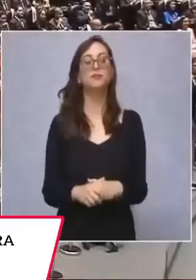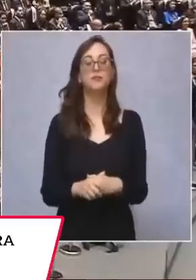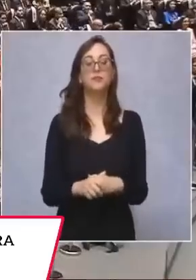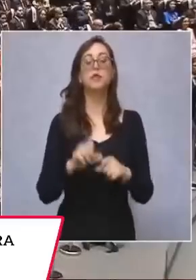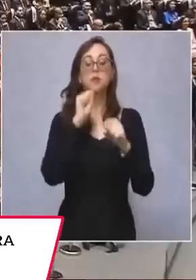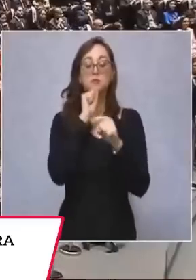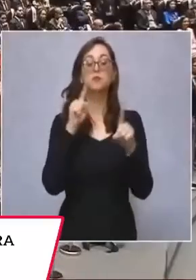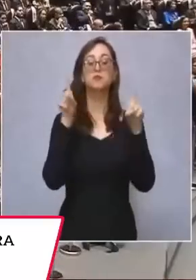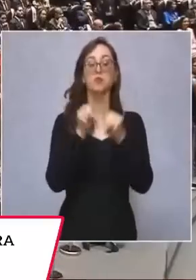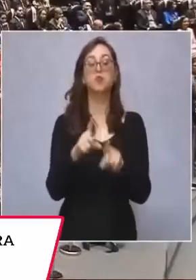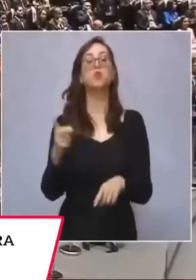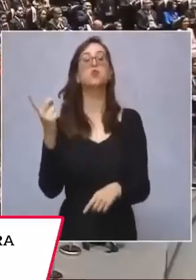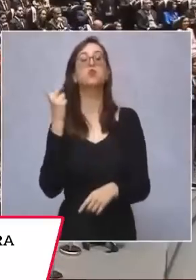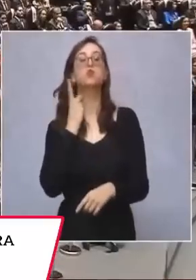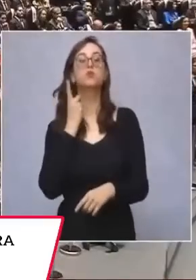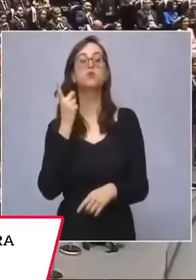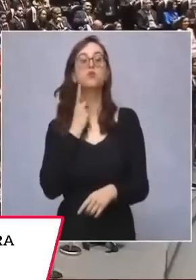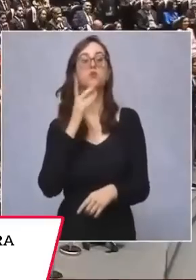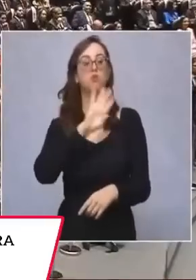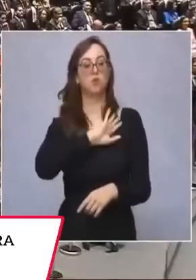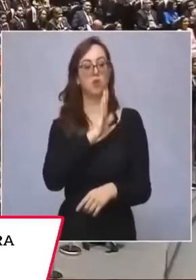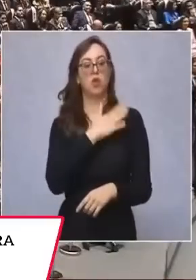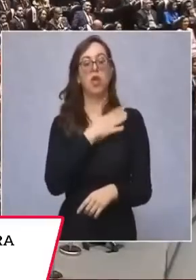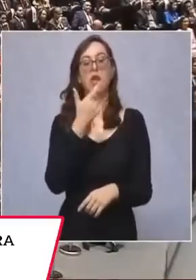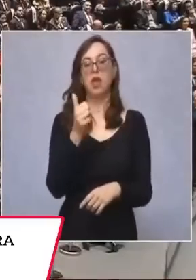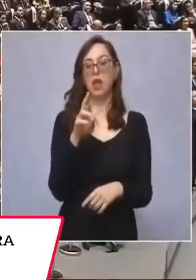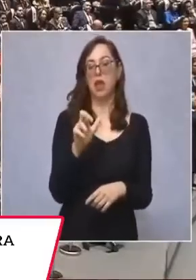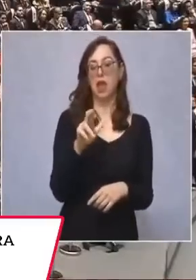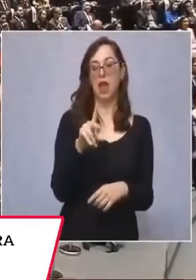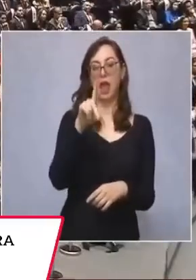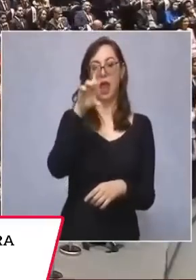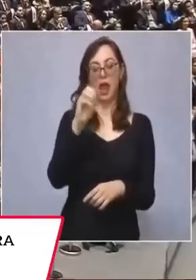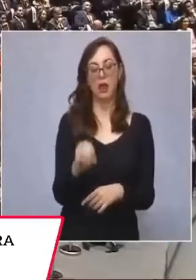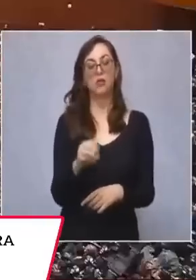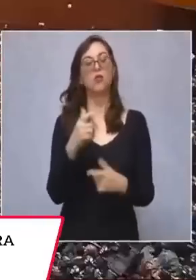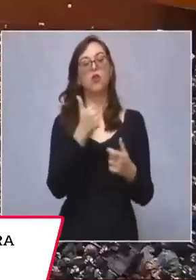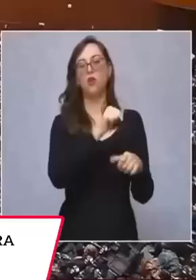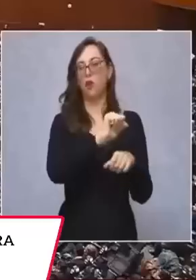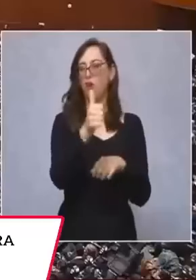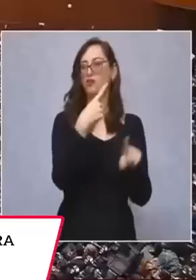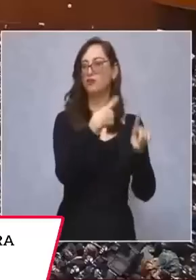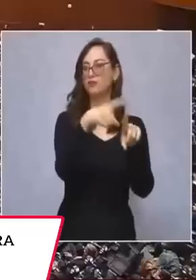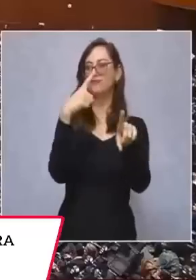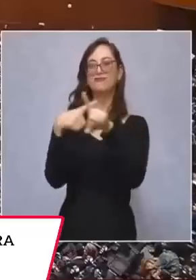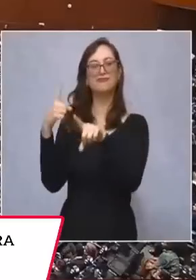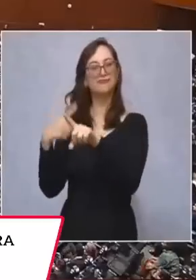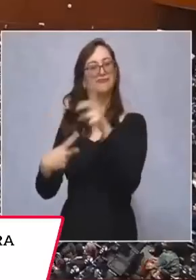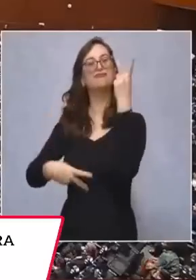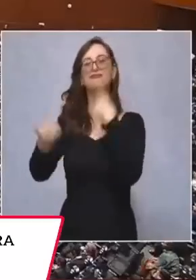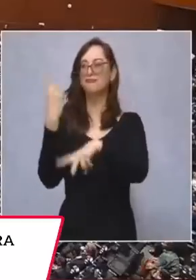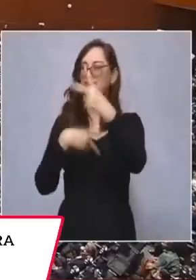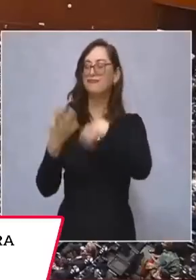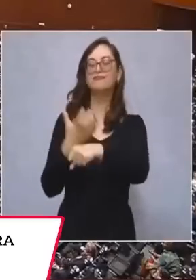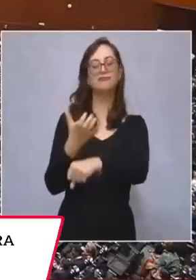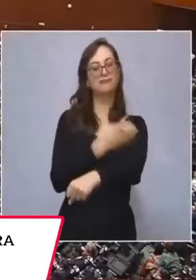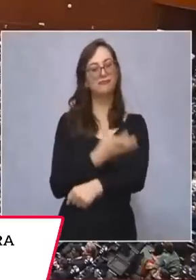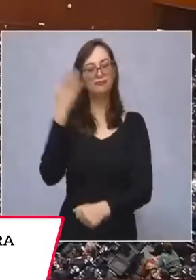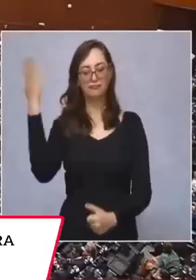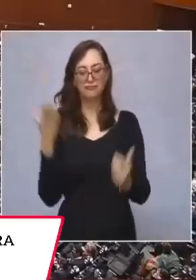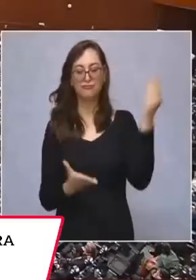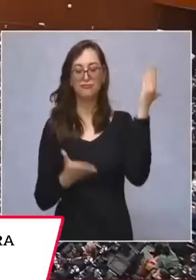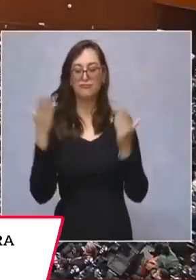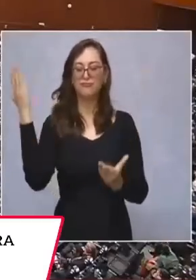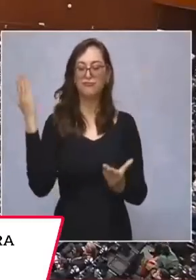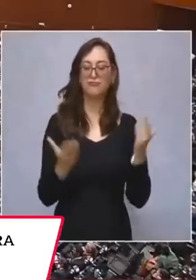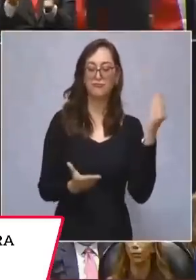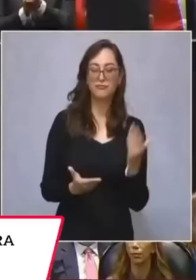y ahora en esta tribuna ya como presidenta constitucional lo reitera: no habrá cabida a la corrupción